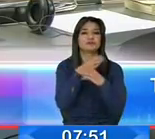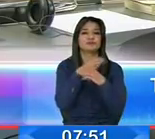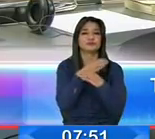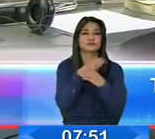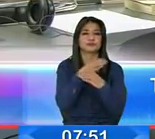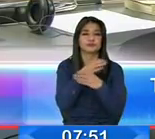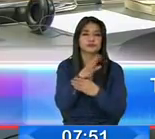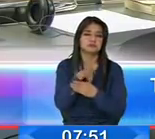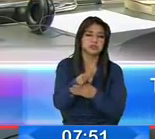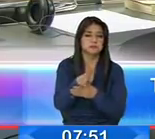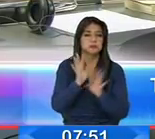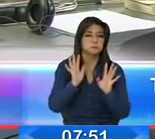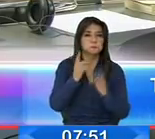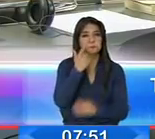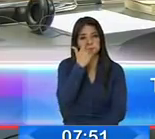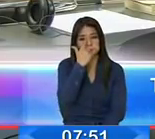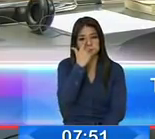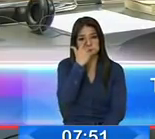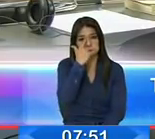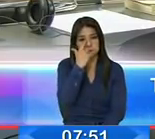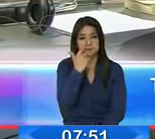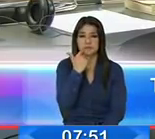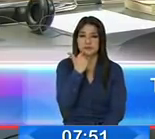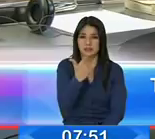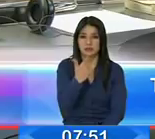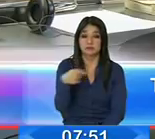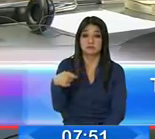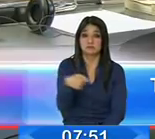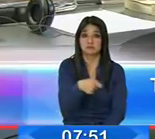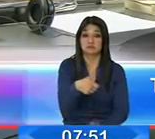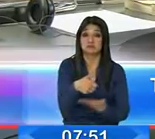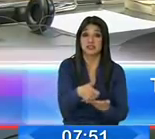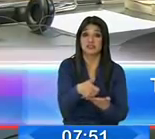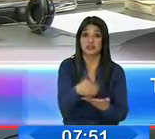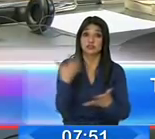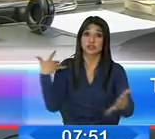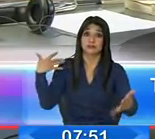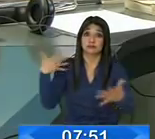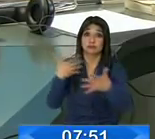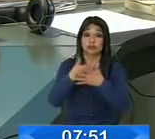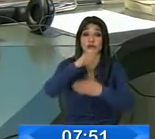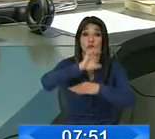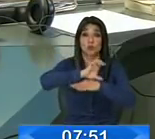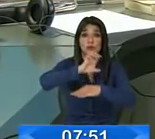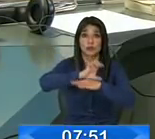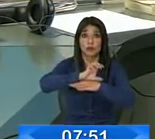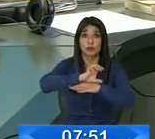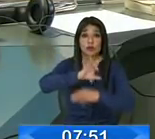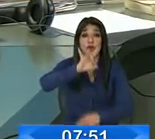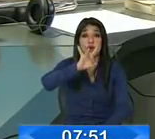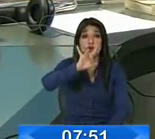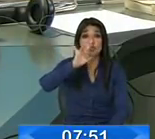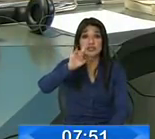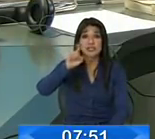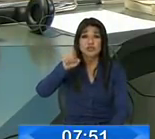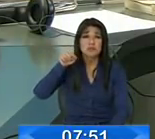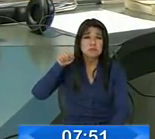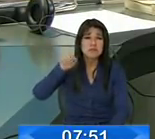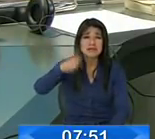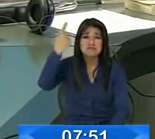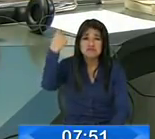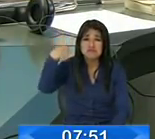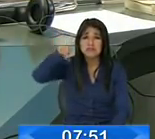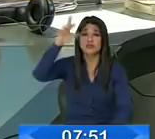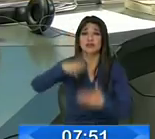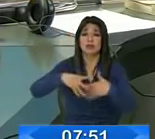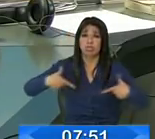de buen cubero, y más o menos lo que se ha subsidiado en la historia del país son 281 mil millones de dólares